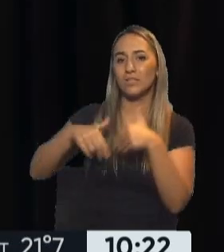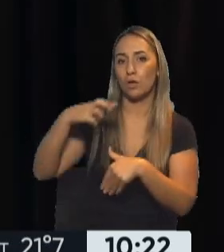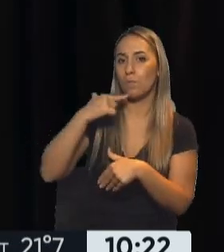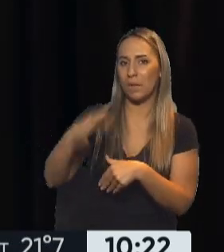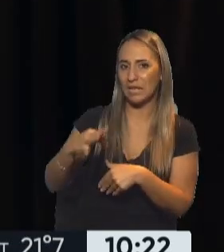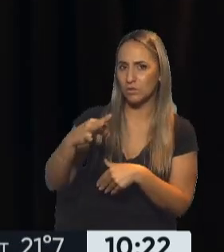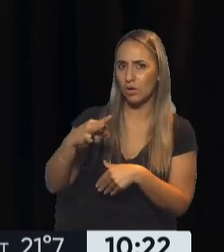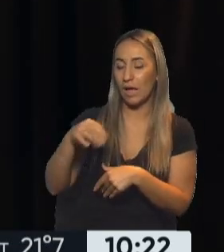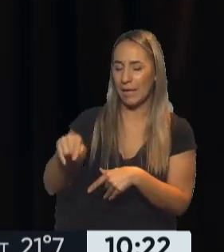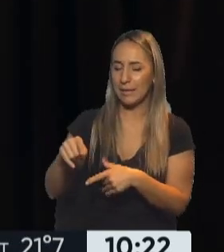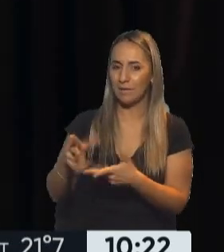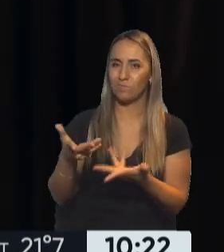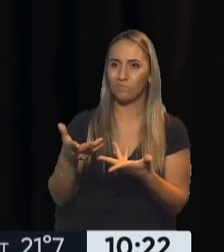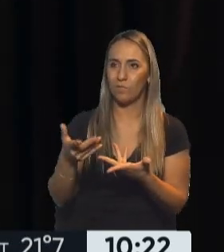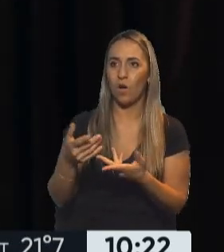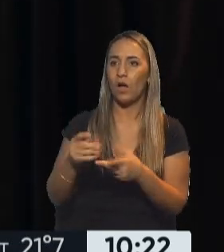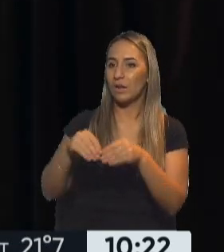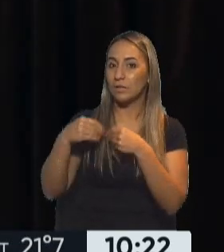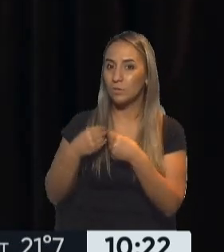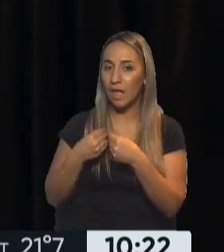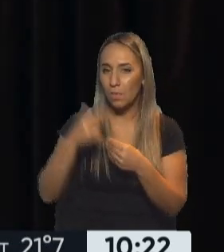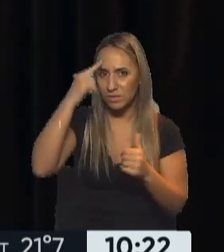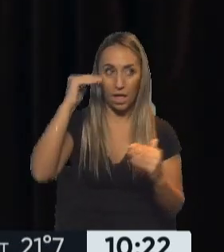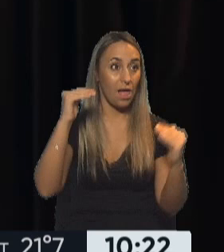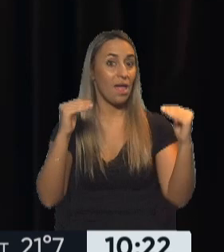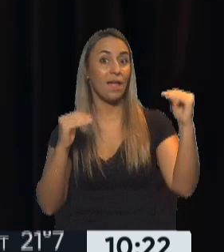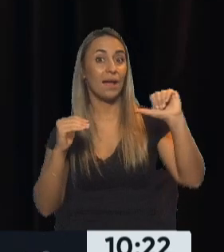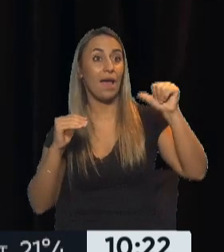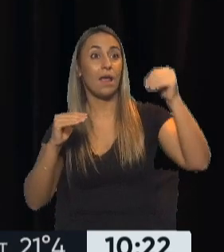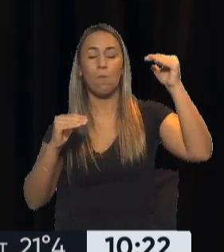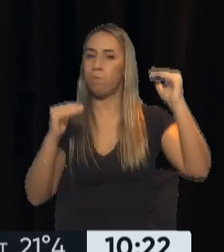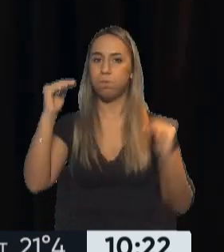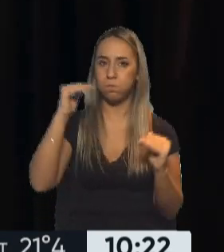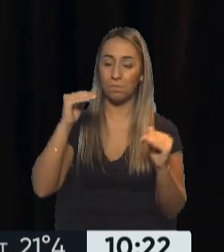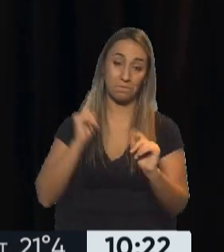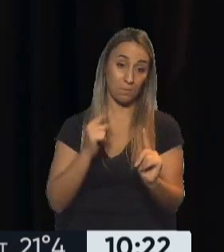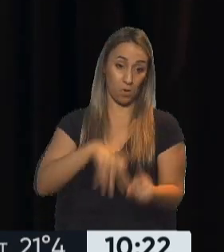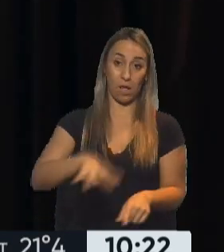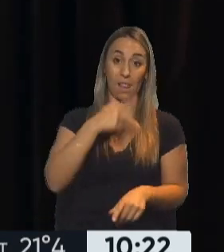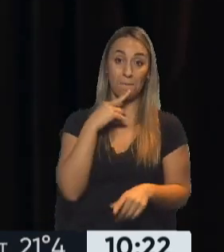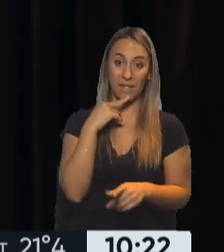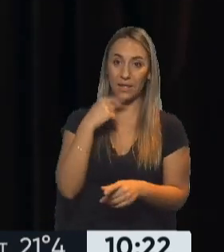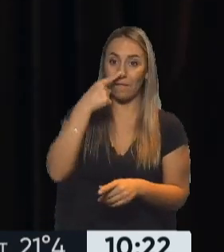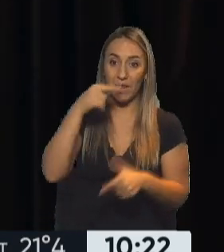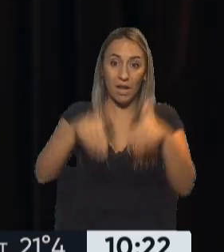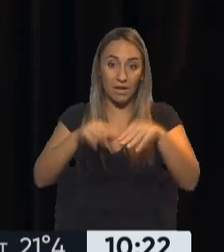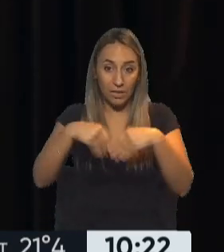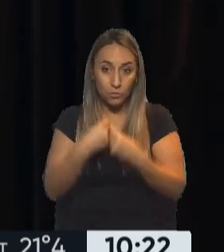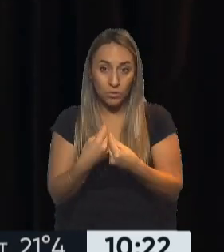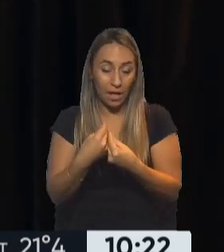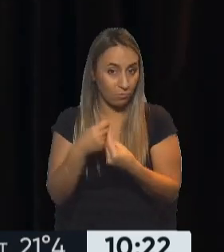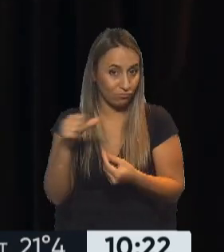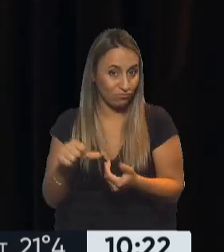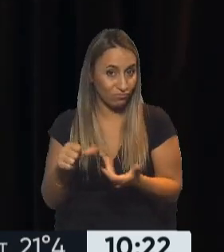un amague de los primeros resultados. De hecho, lo vimos aquí en La Plata, que finalmente no fueron los que terminaron